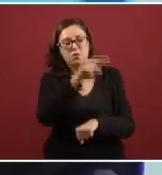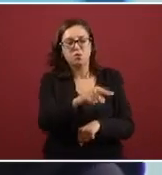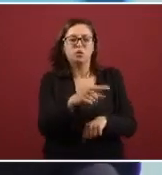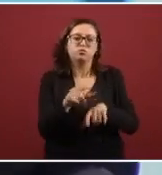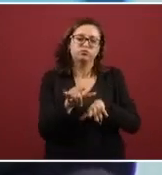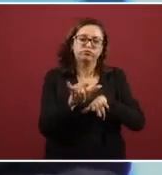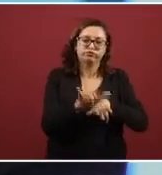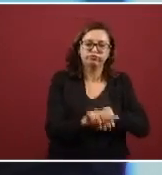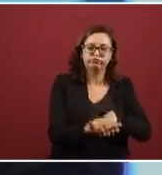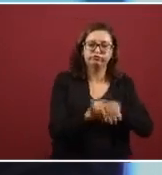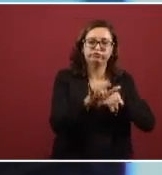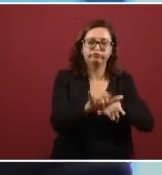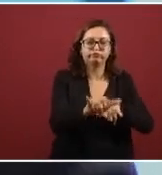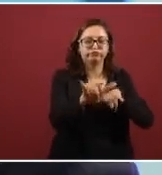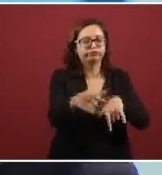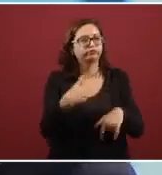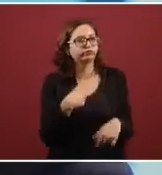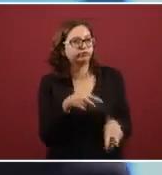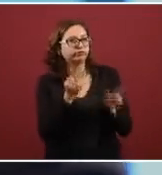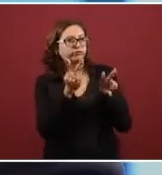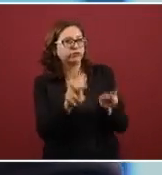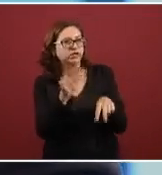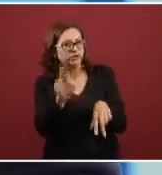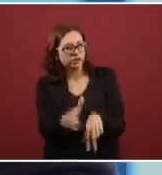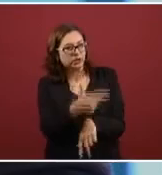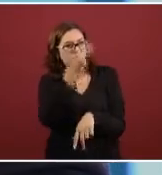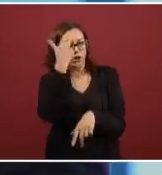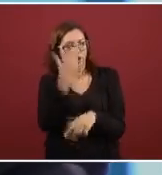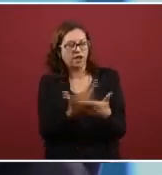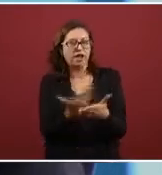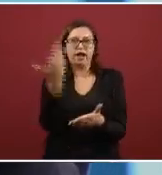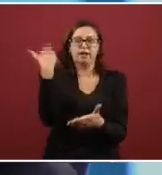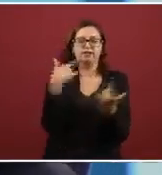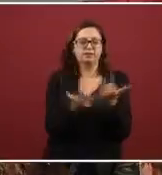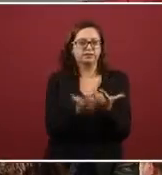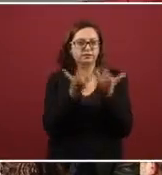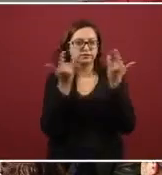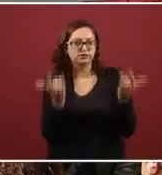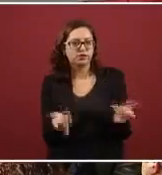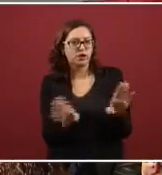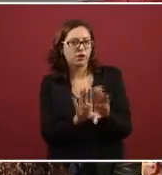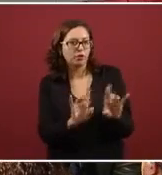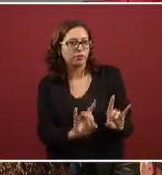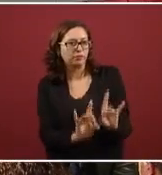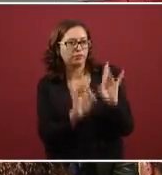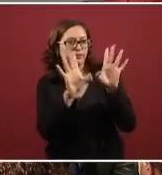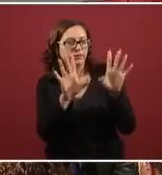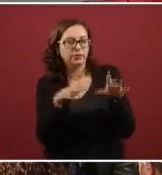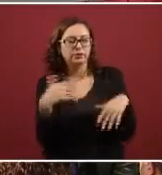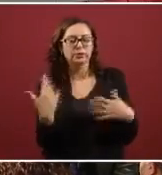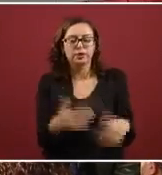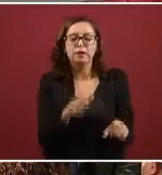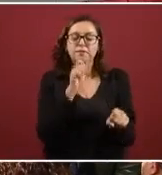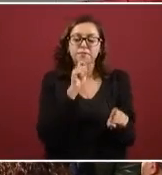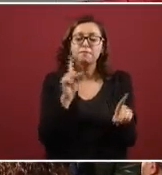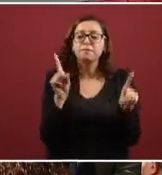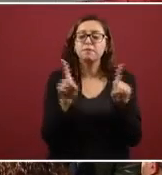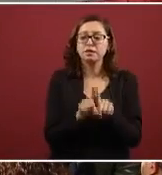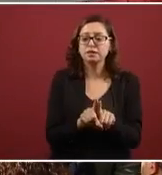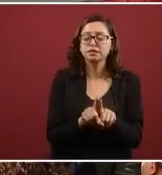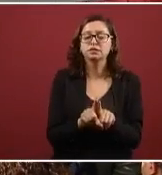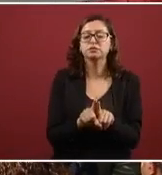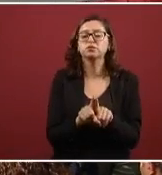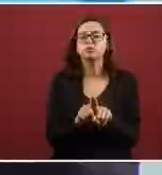momentos más significativos de cada uno de estos procesos fundamentales de nuestra historia nacional. También habrá un contingente sobre